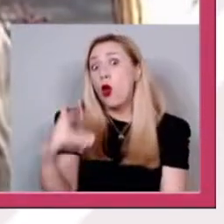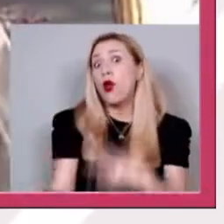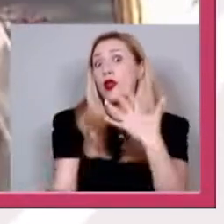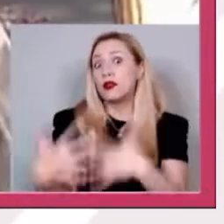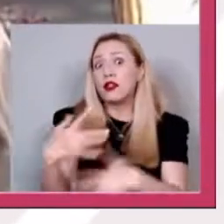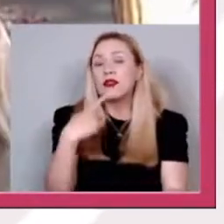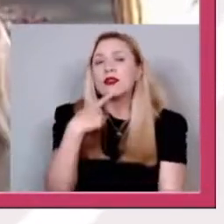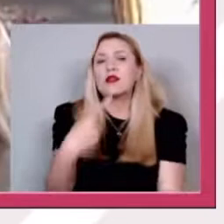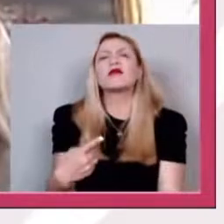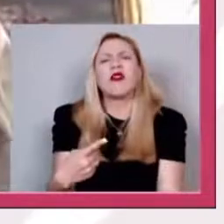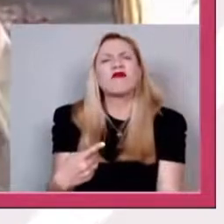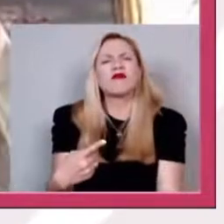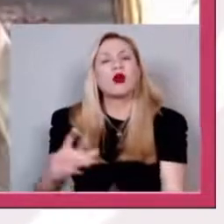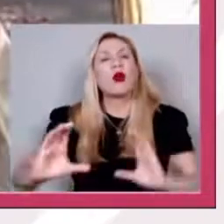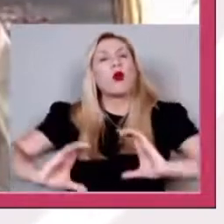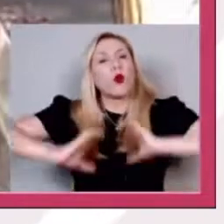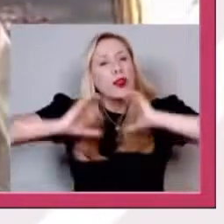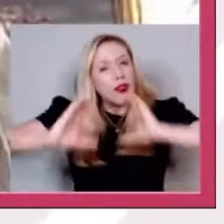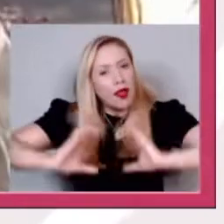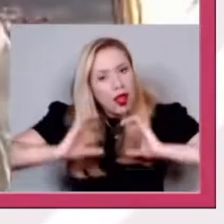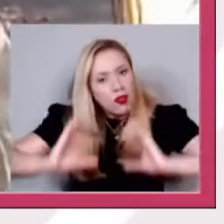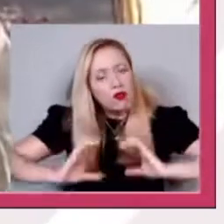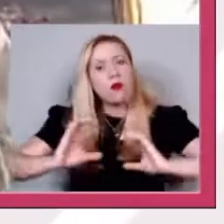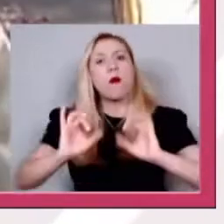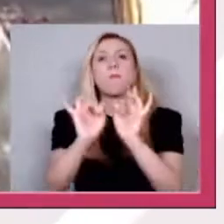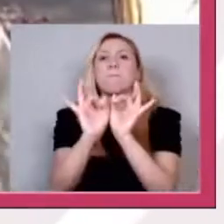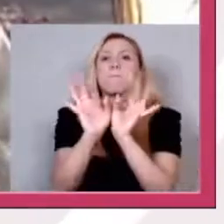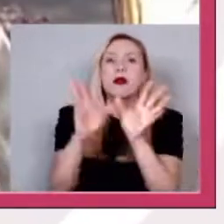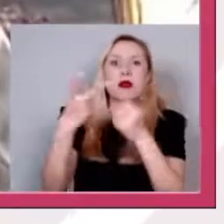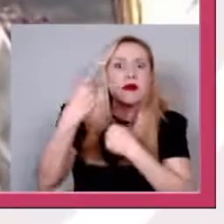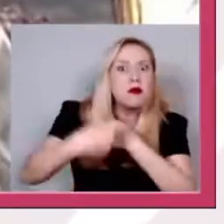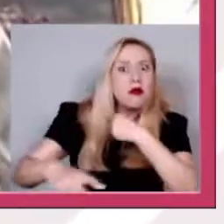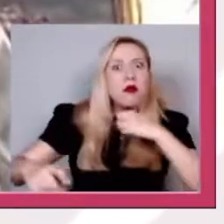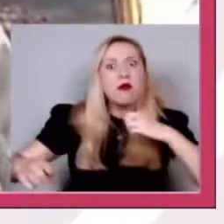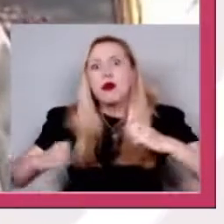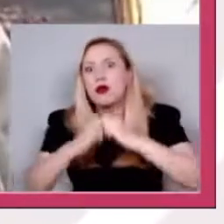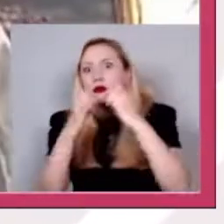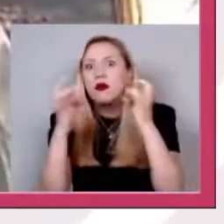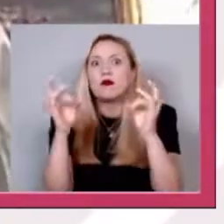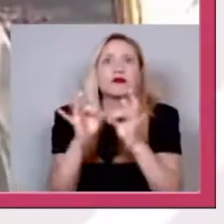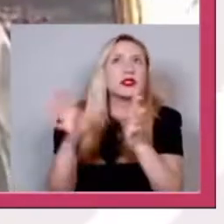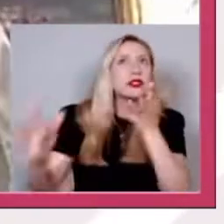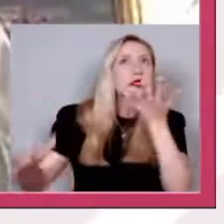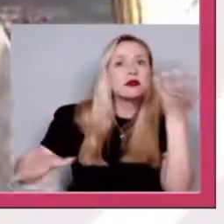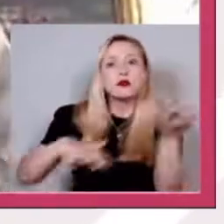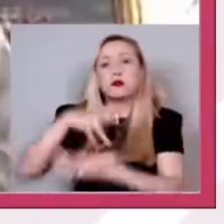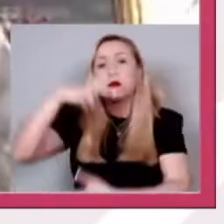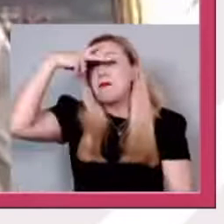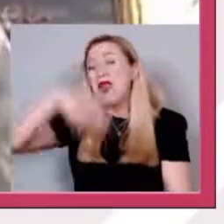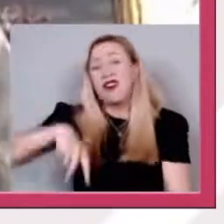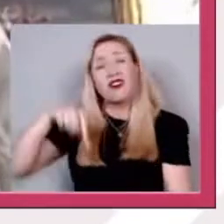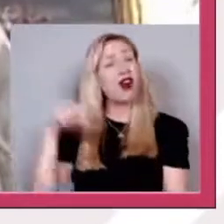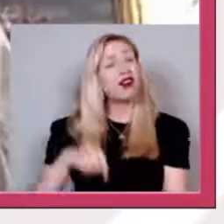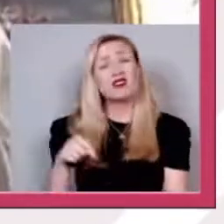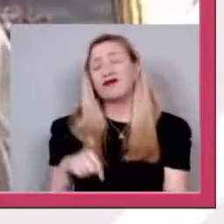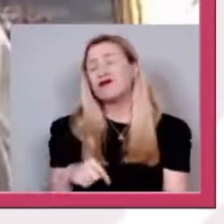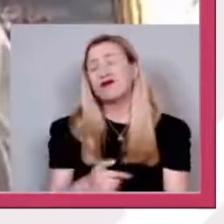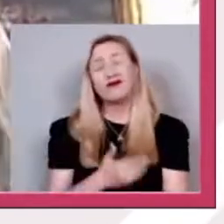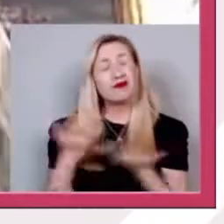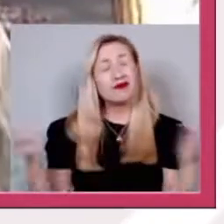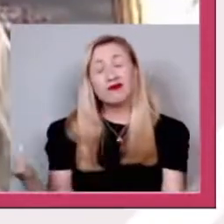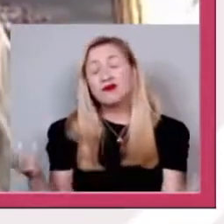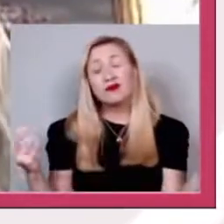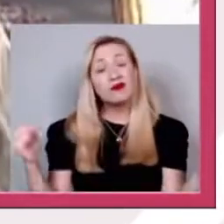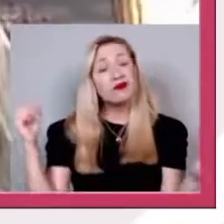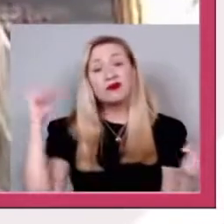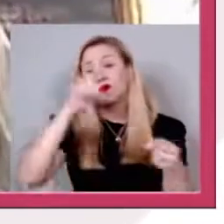que reciban servicios de cuidado a largo plazo en situaciones de riesgo o emergencias humanitarias. Sin embargo, México todavía no forma parte de